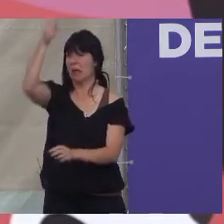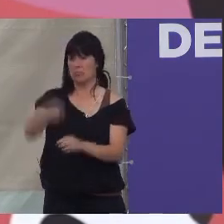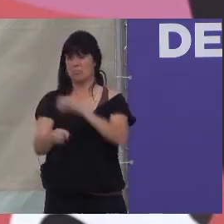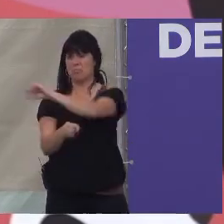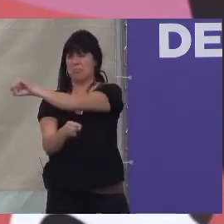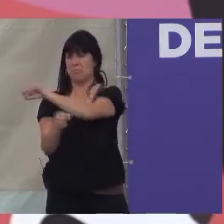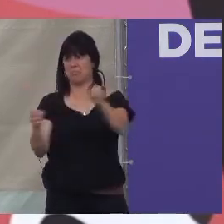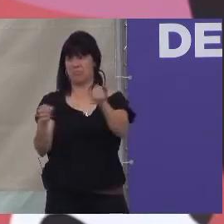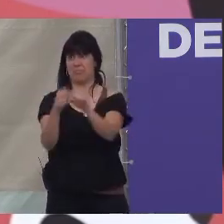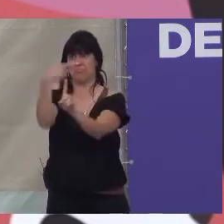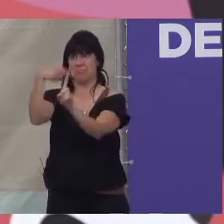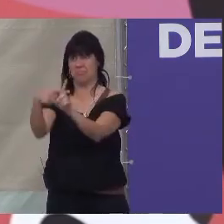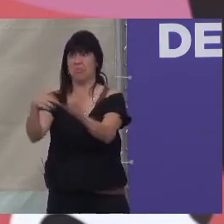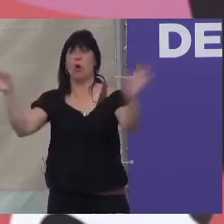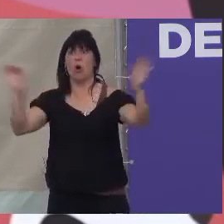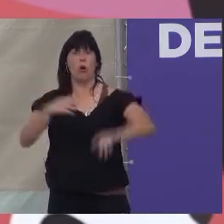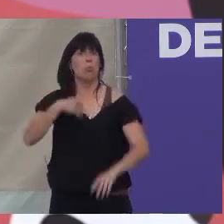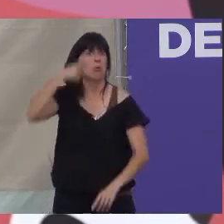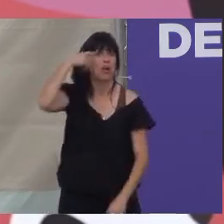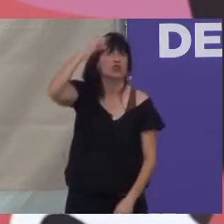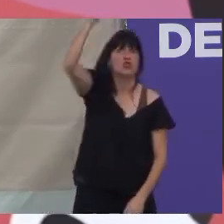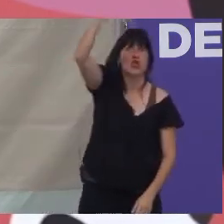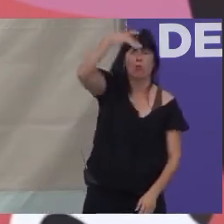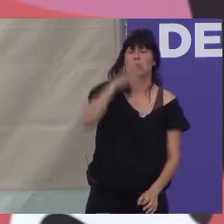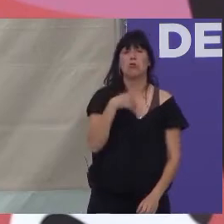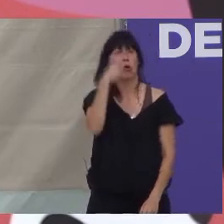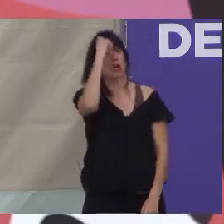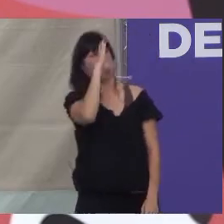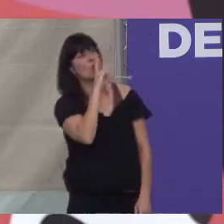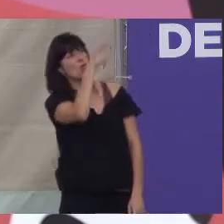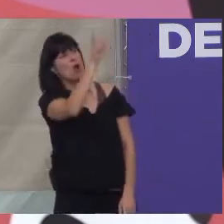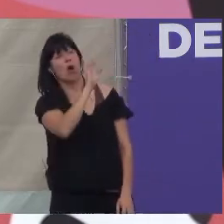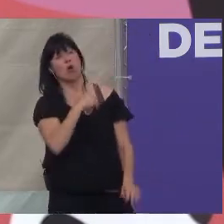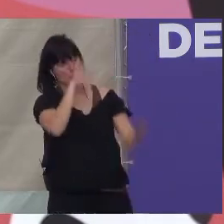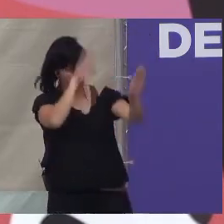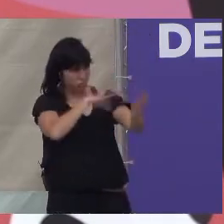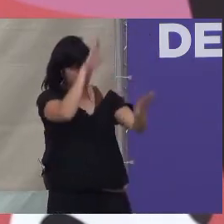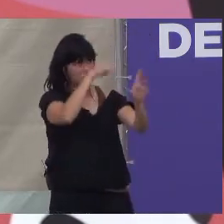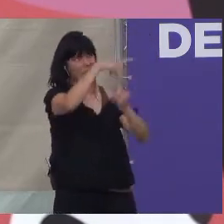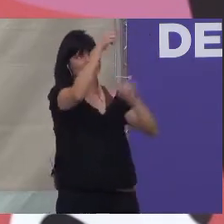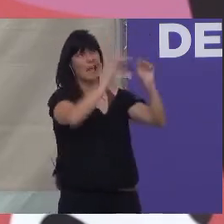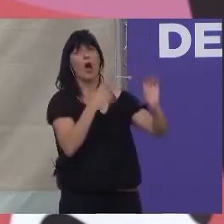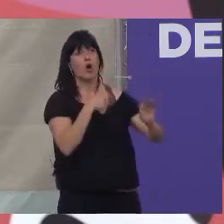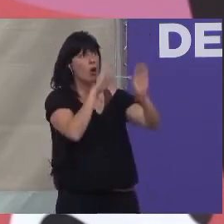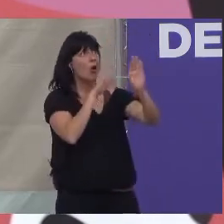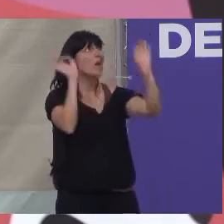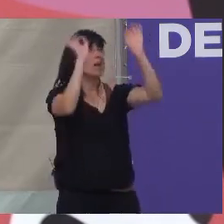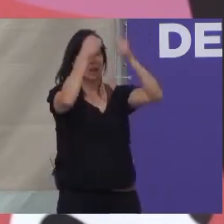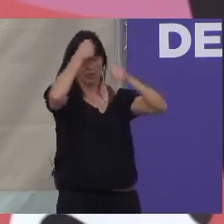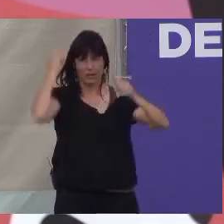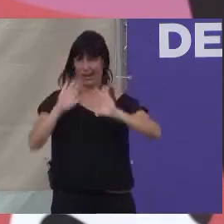en el sol, en la luna o en una estrella, o si no creen en nada. Me